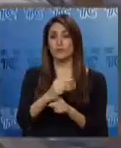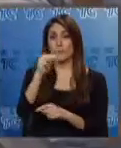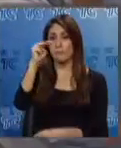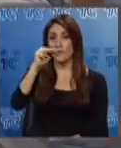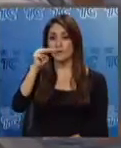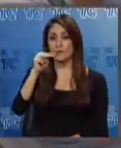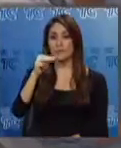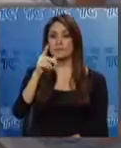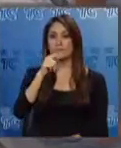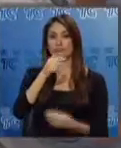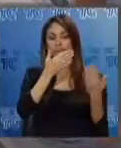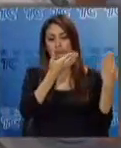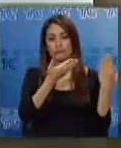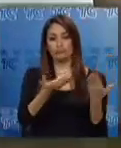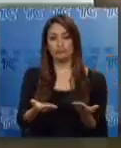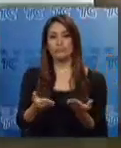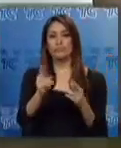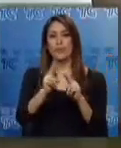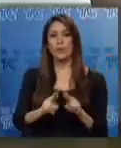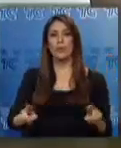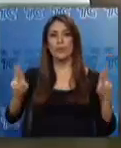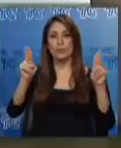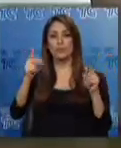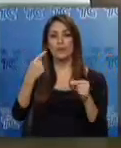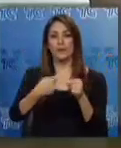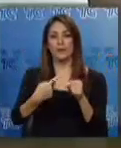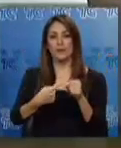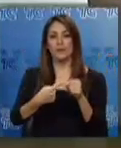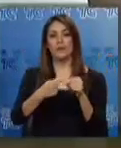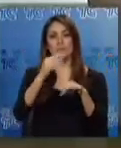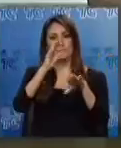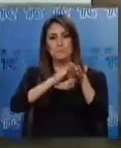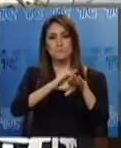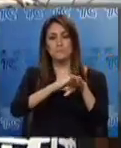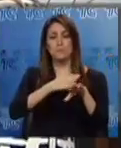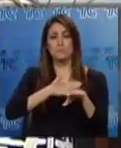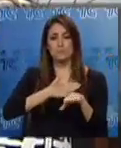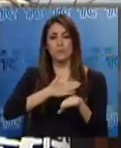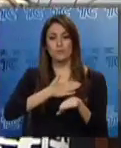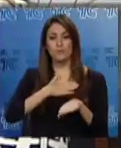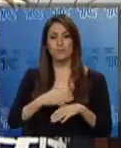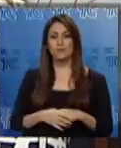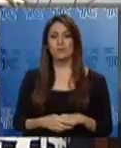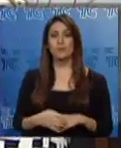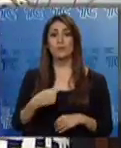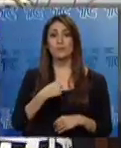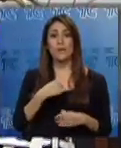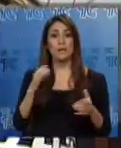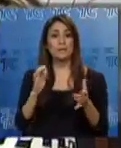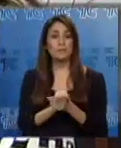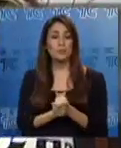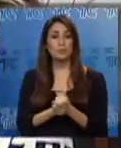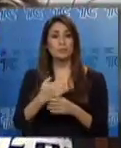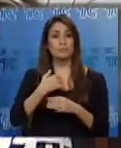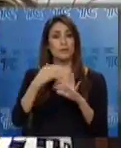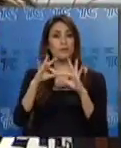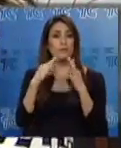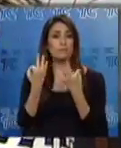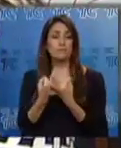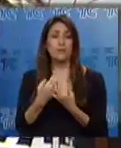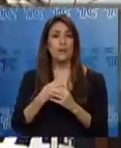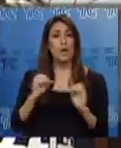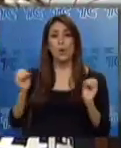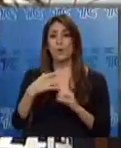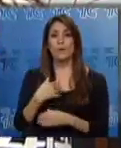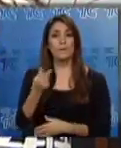fue recibida por el coordinador de la ONU en Quito y hace un llamado a la sociedad nuestros esposos o nuestros familiares o nuestros hijos no